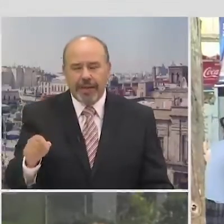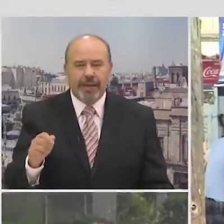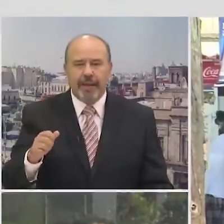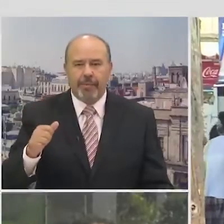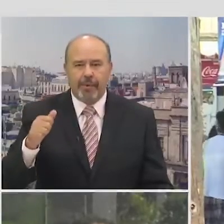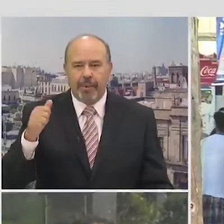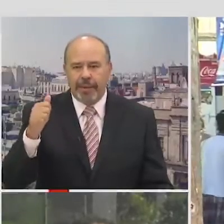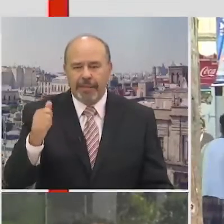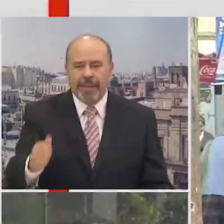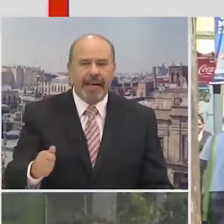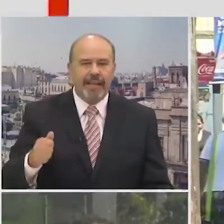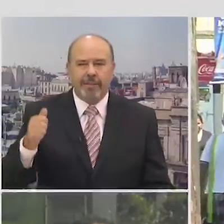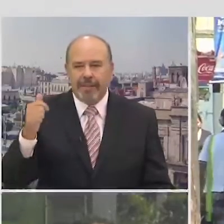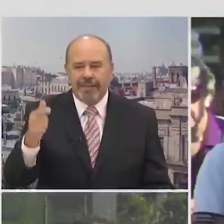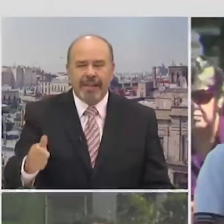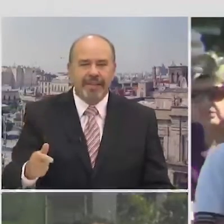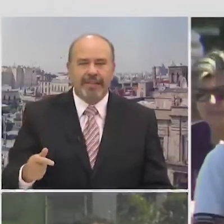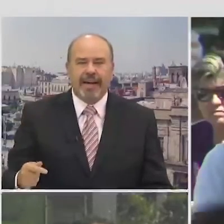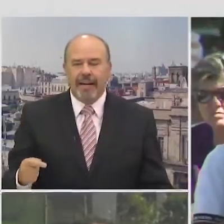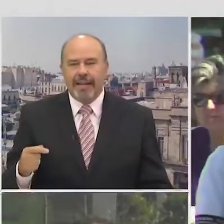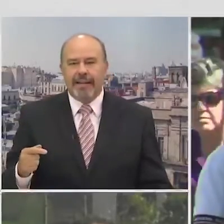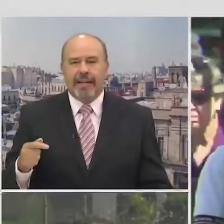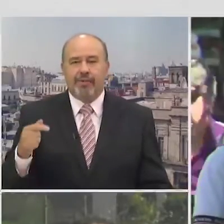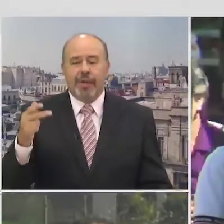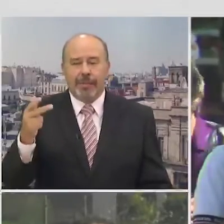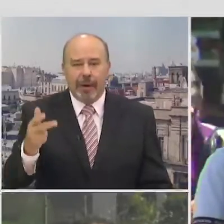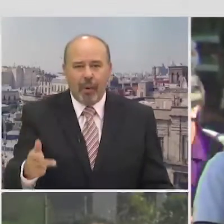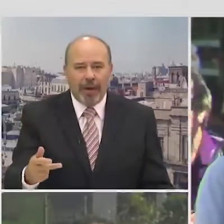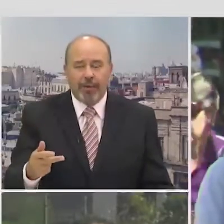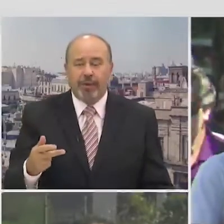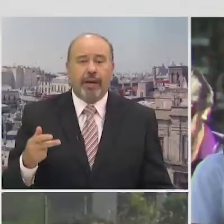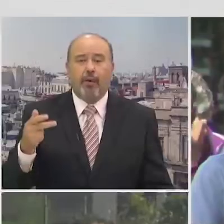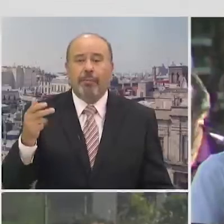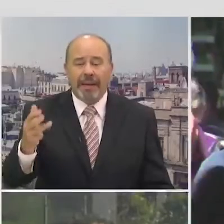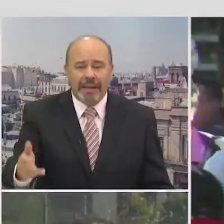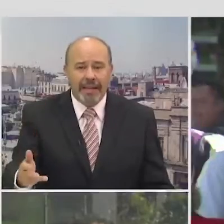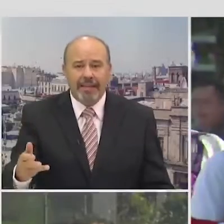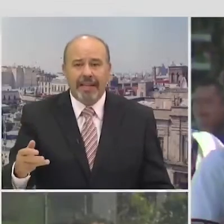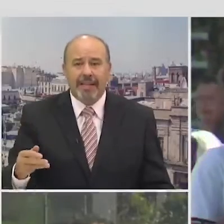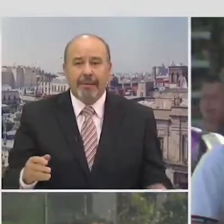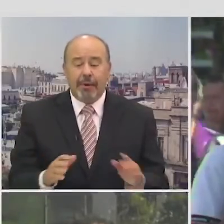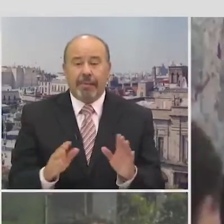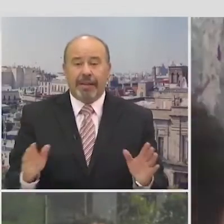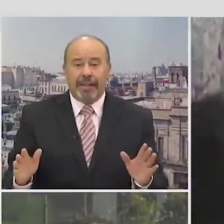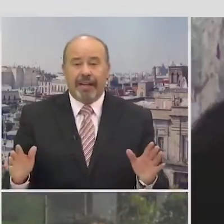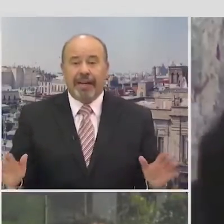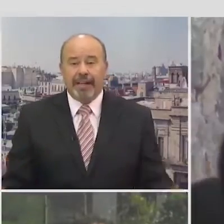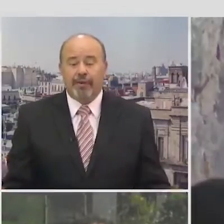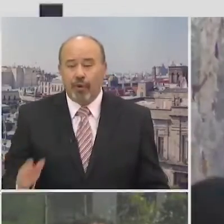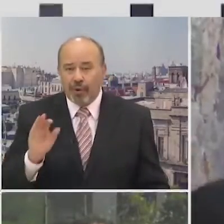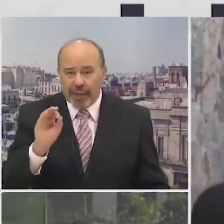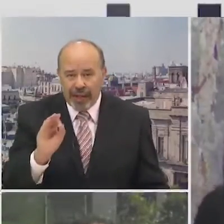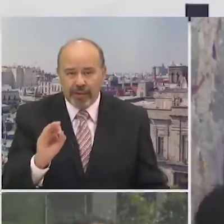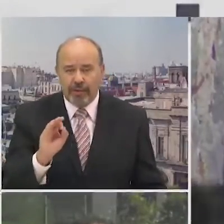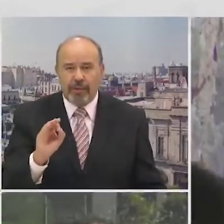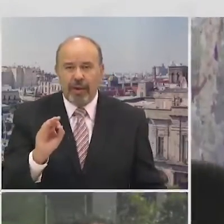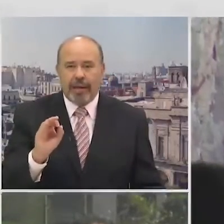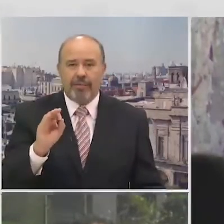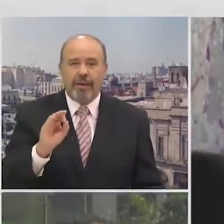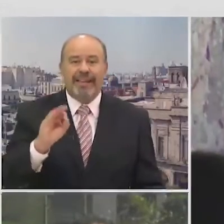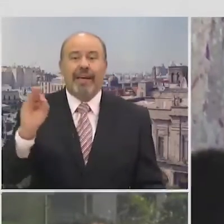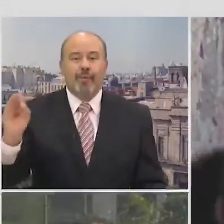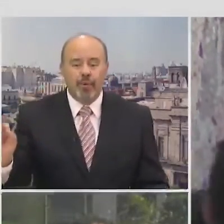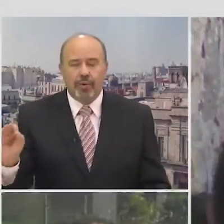diferente de productividad de eficiencia que son evaluados de competencias pero pareciera que aquí todos esos